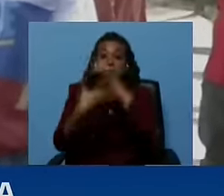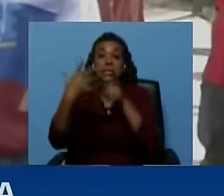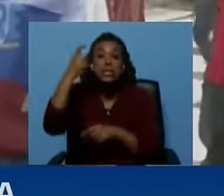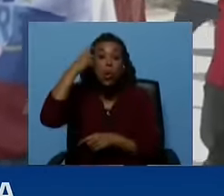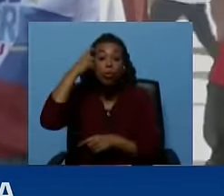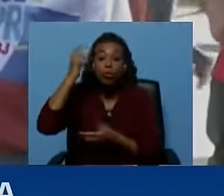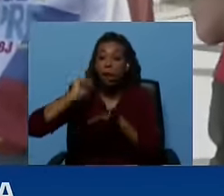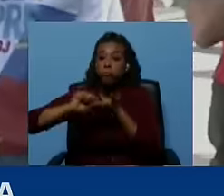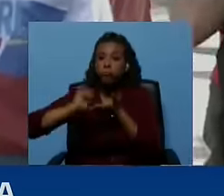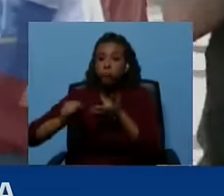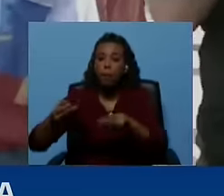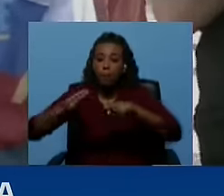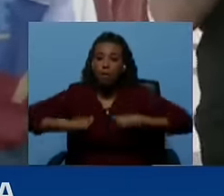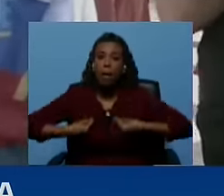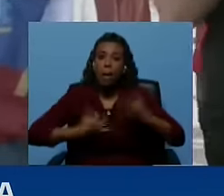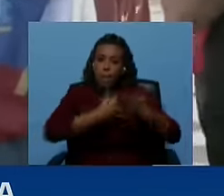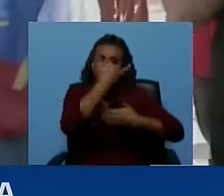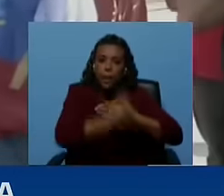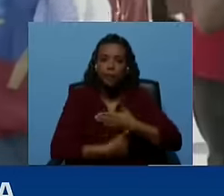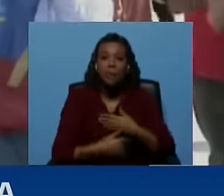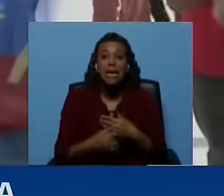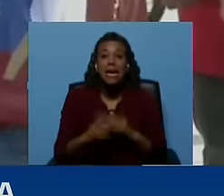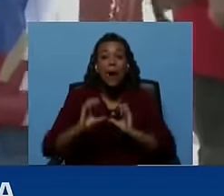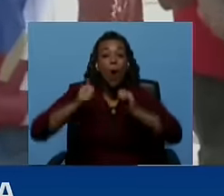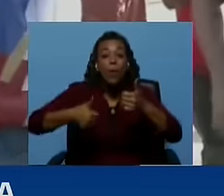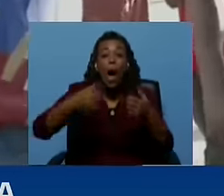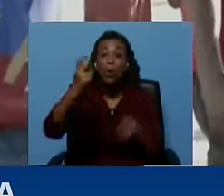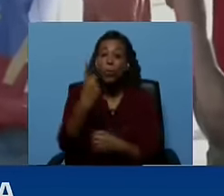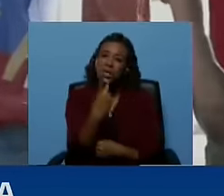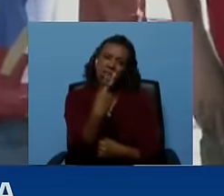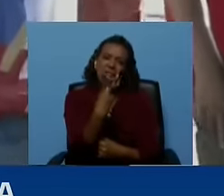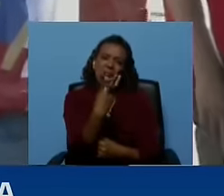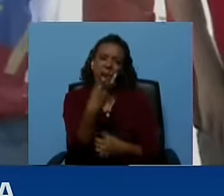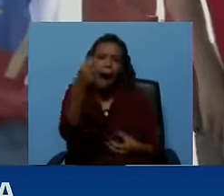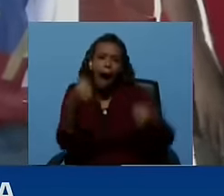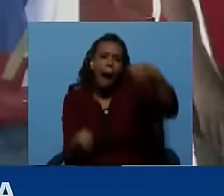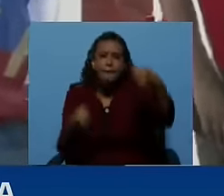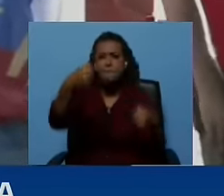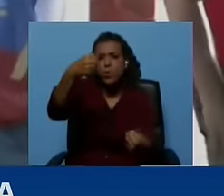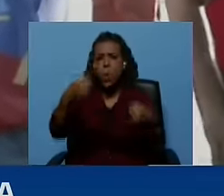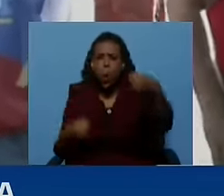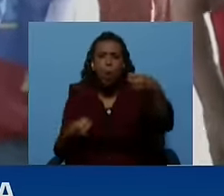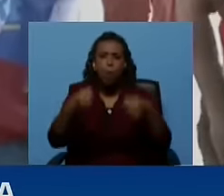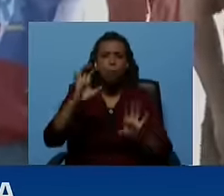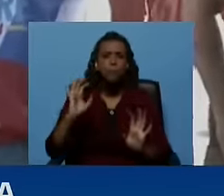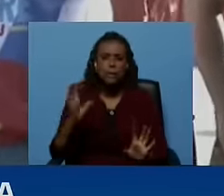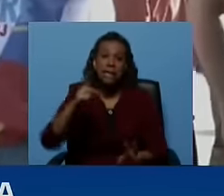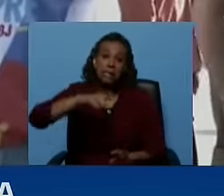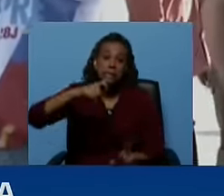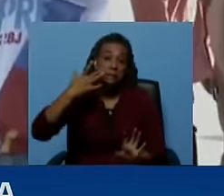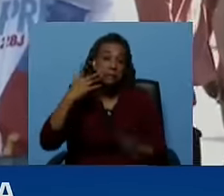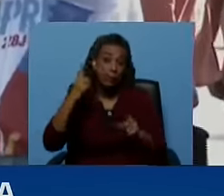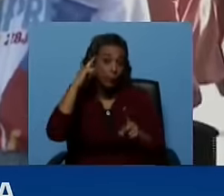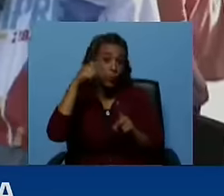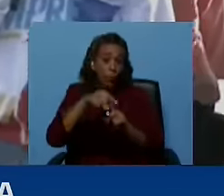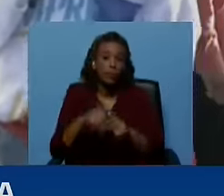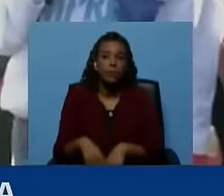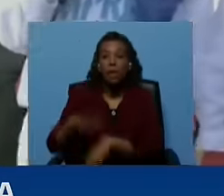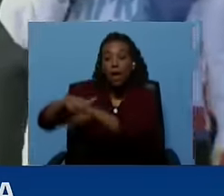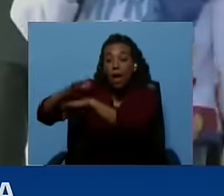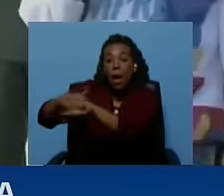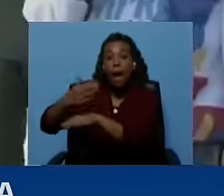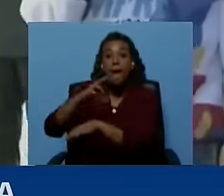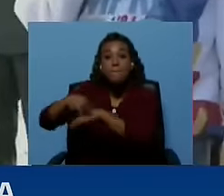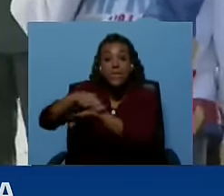y para arrancar necesitaríamos tres camiones un mínimo de tres camiones presidente bueno ven acá ministro de la